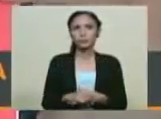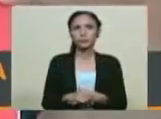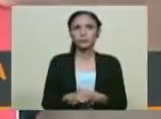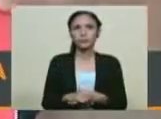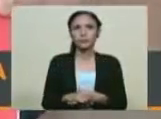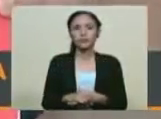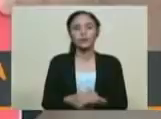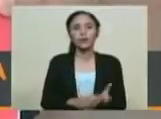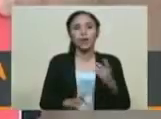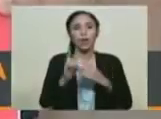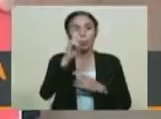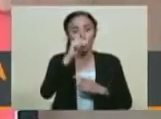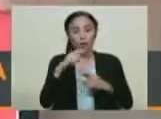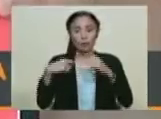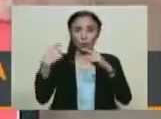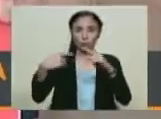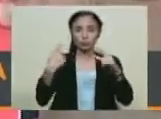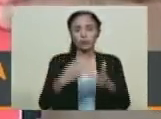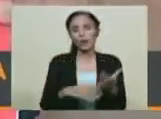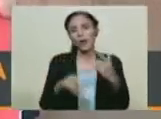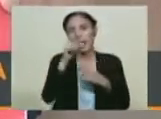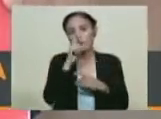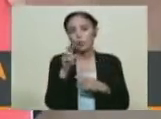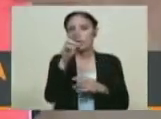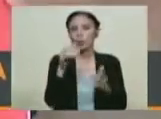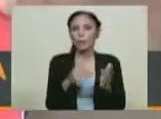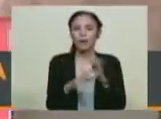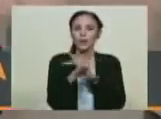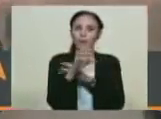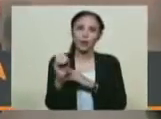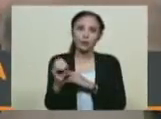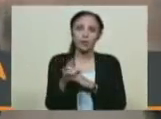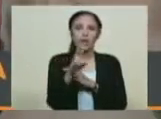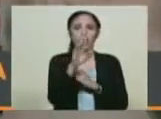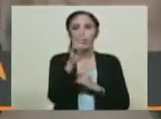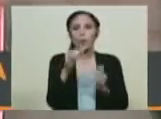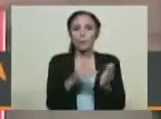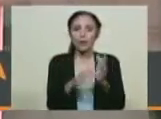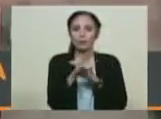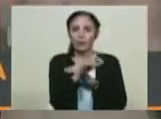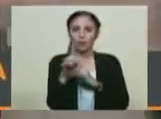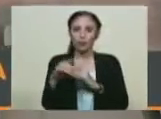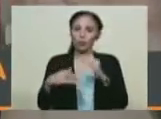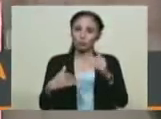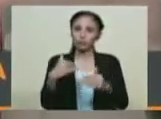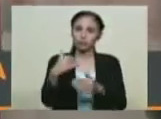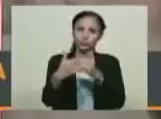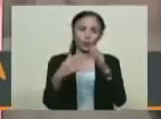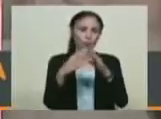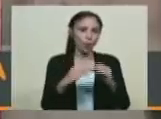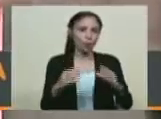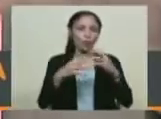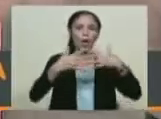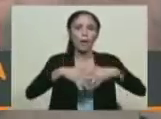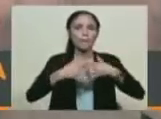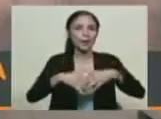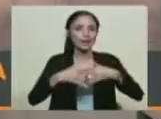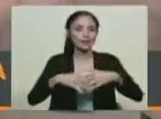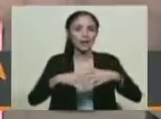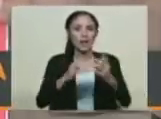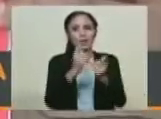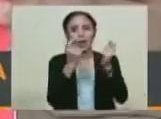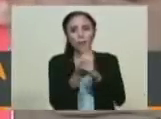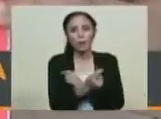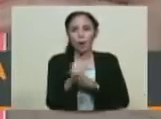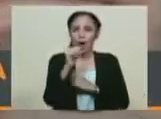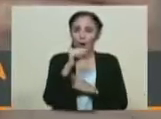de 2 años, en el año 2020-2021, estar construyendo todas las plantas desalinizadoras con mano